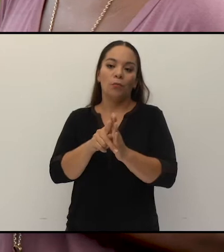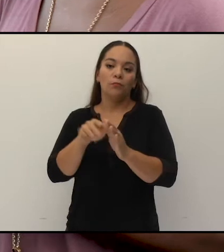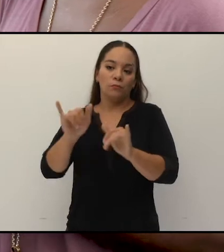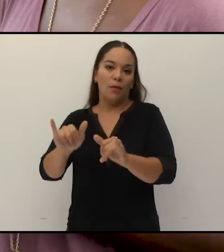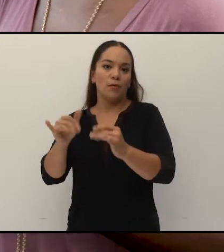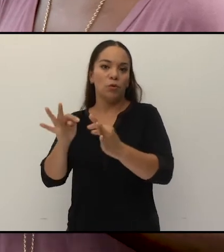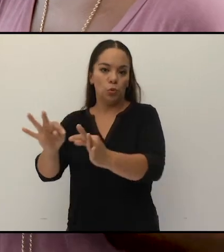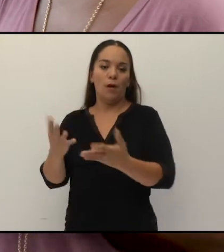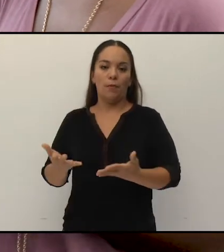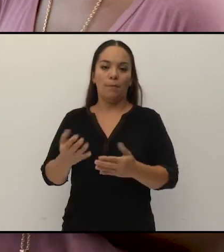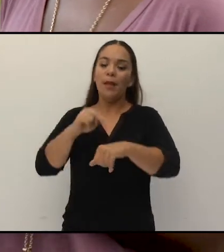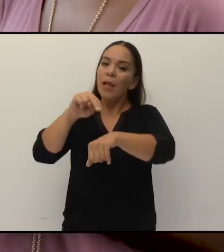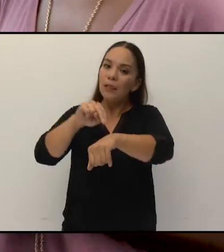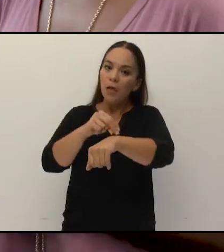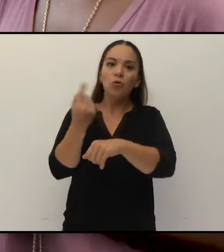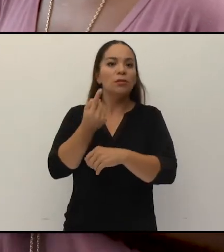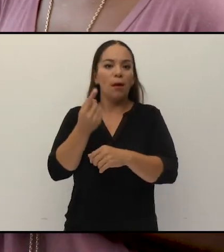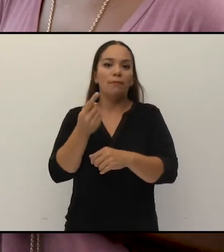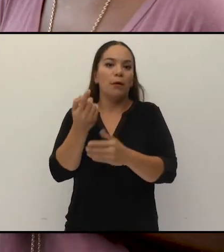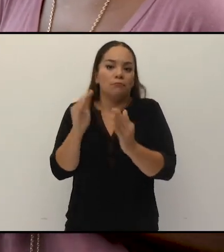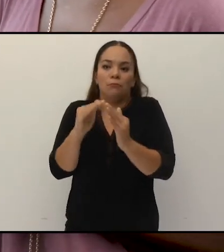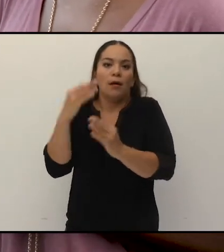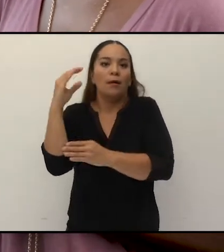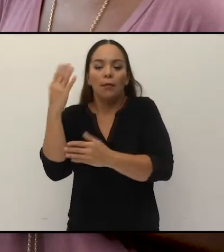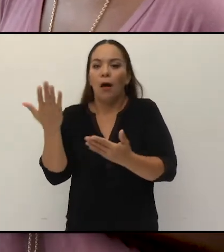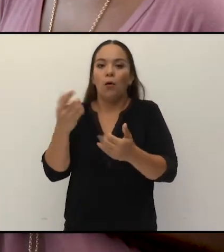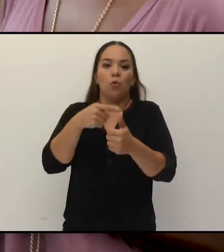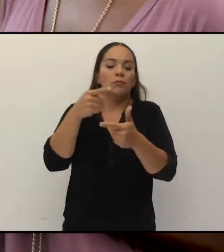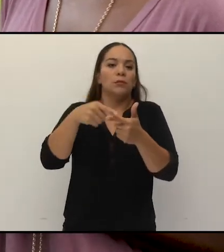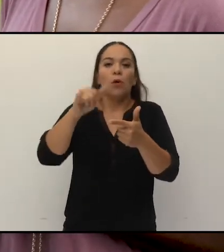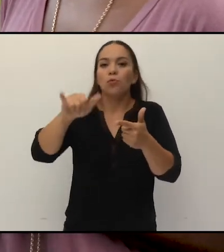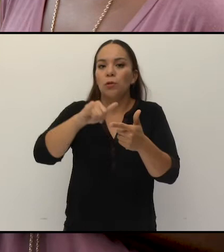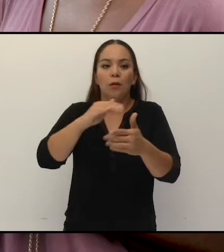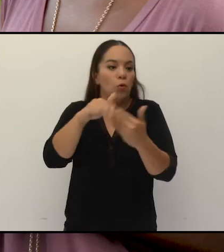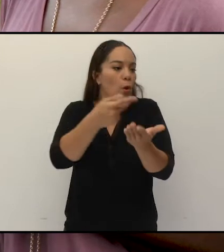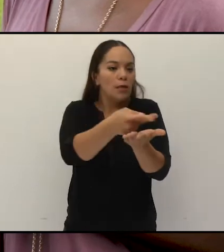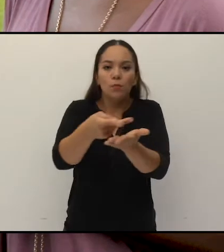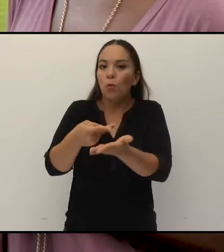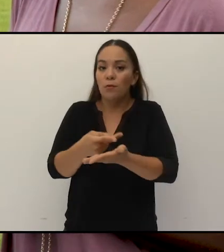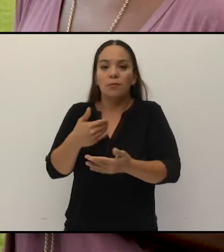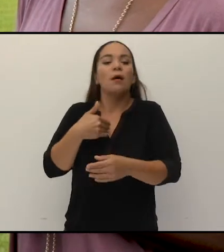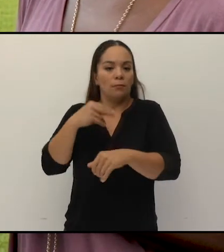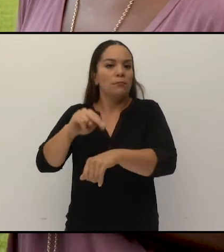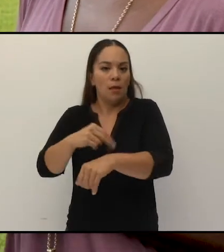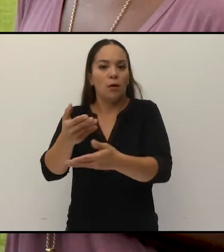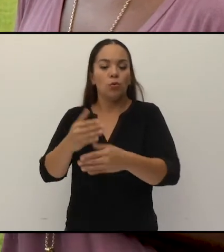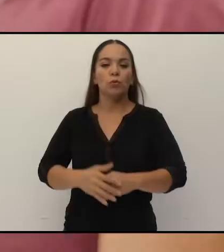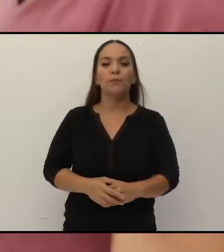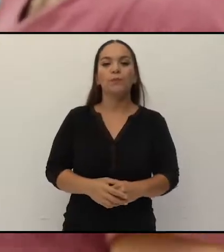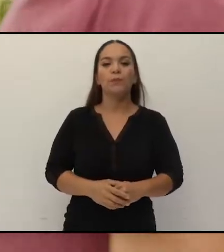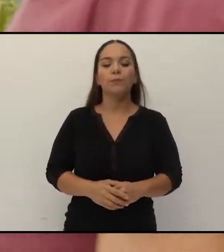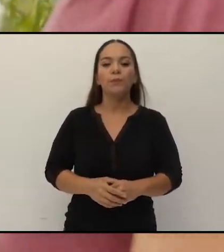para pasar de Turrialba. Sí, okay. El negro siempre ha vivido en Cartago, en San José, y en todas las provincias han habido